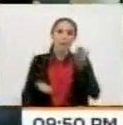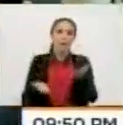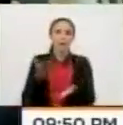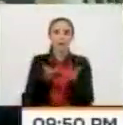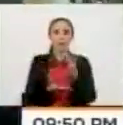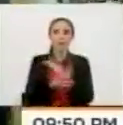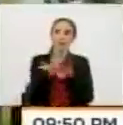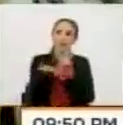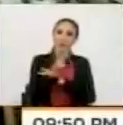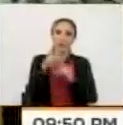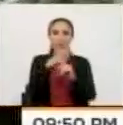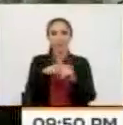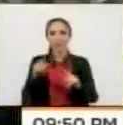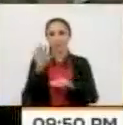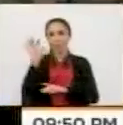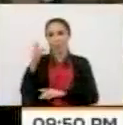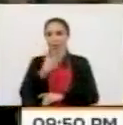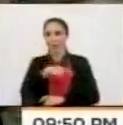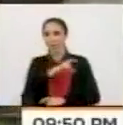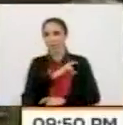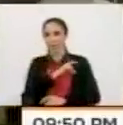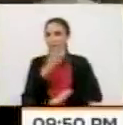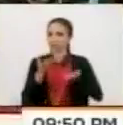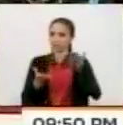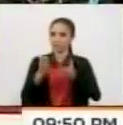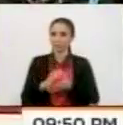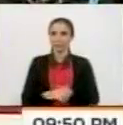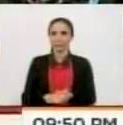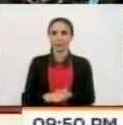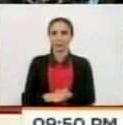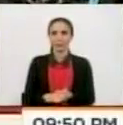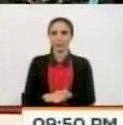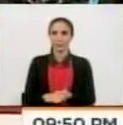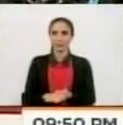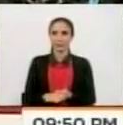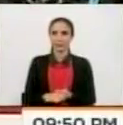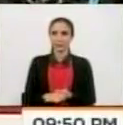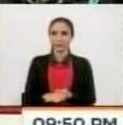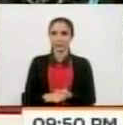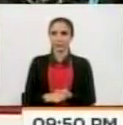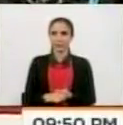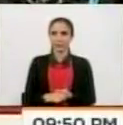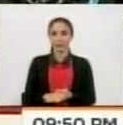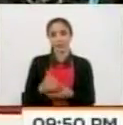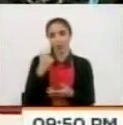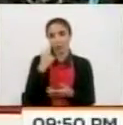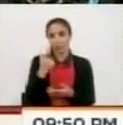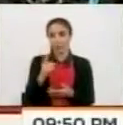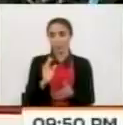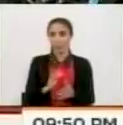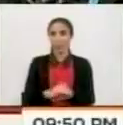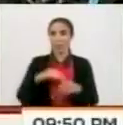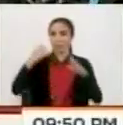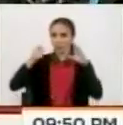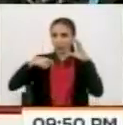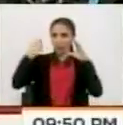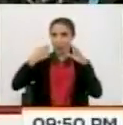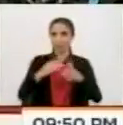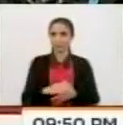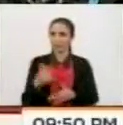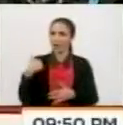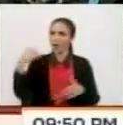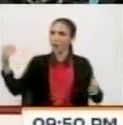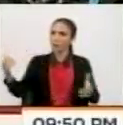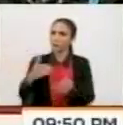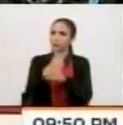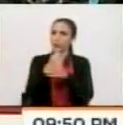Vea. Está bueno. Vea, presidente. En las redes, full. Vea, presidente, ¿no? Esto uno lo consigue